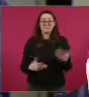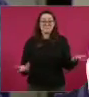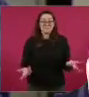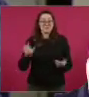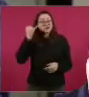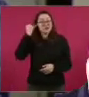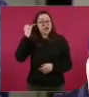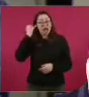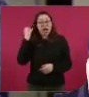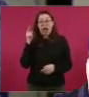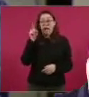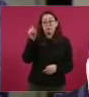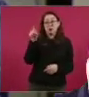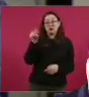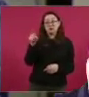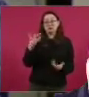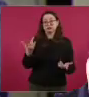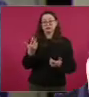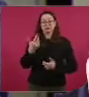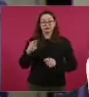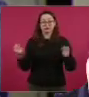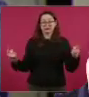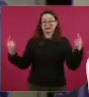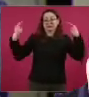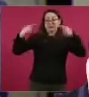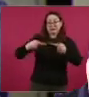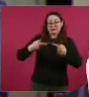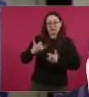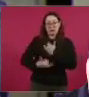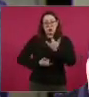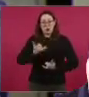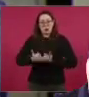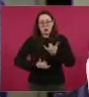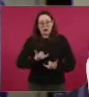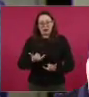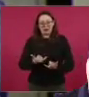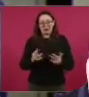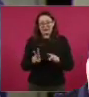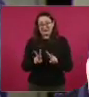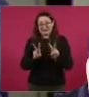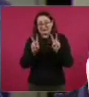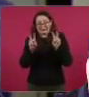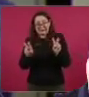japoneses al final, ¿no? Del pitcher,